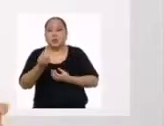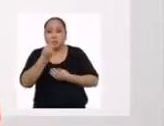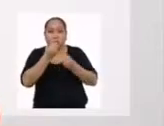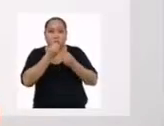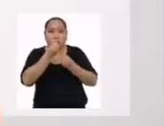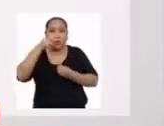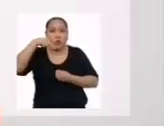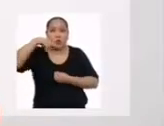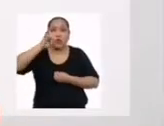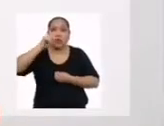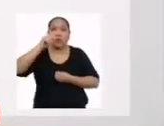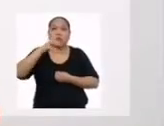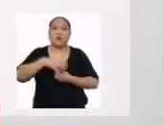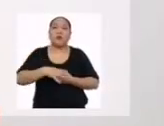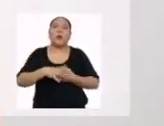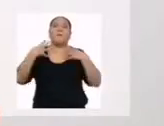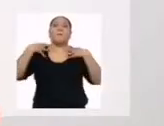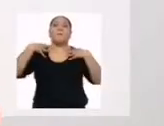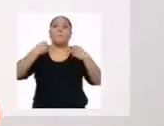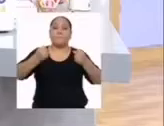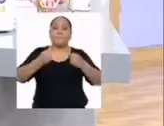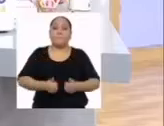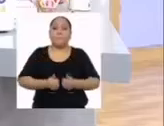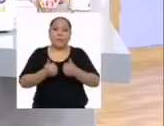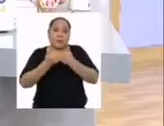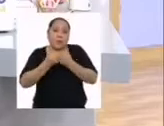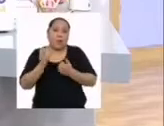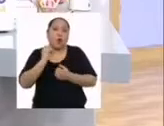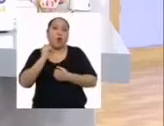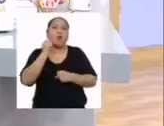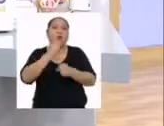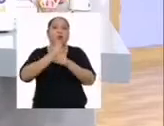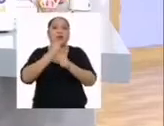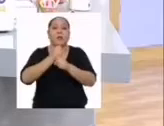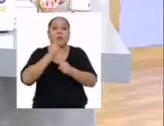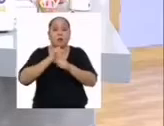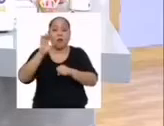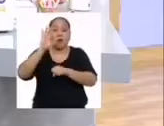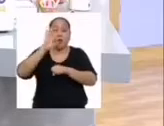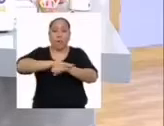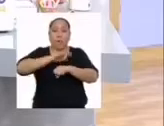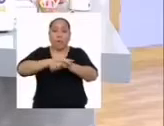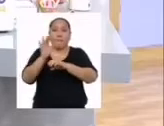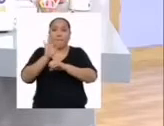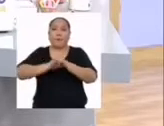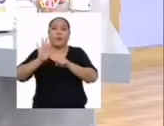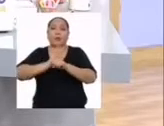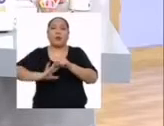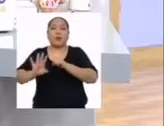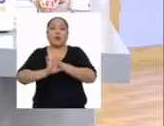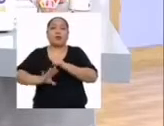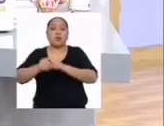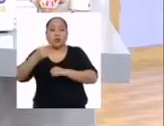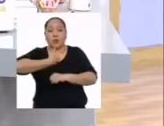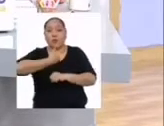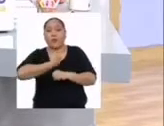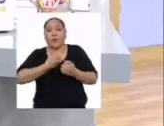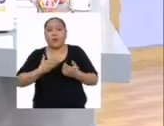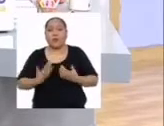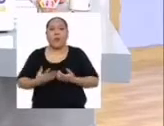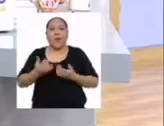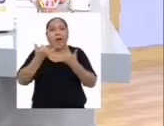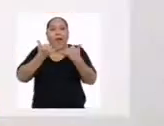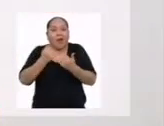vida saludable y funcionamiento inmunológico. Entiendo. Ahora me siento con más confianza para redactar mi